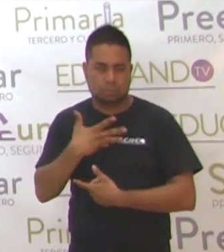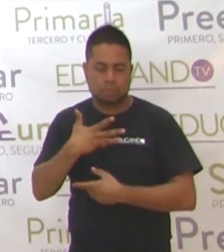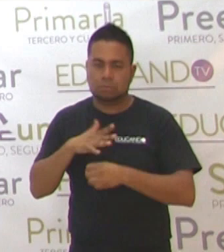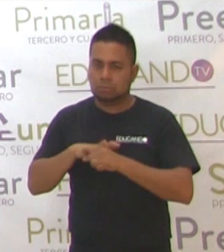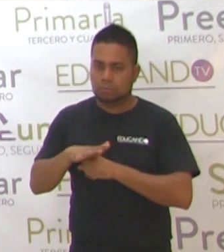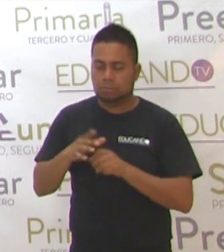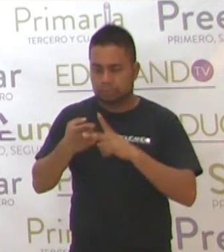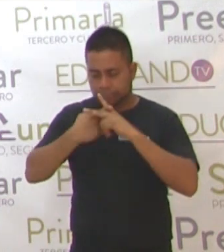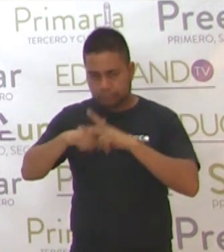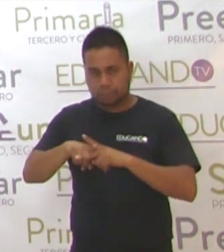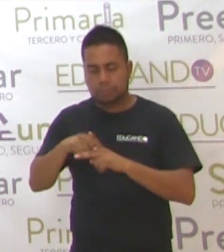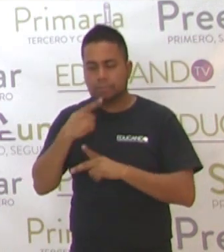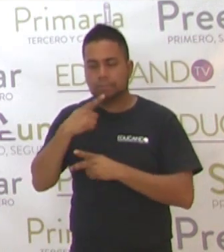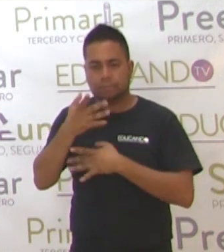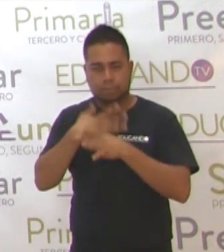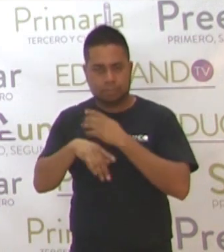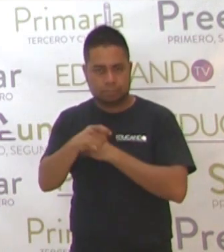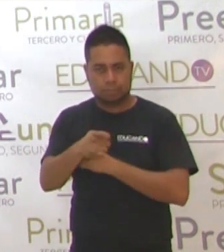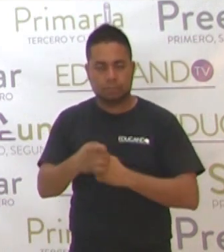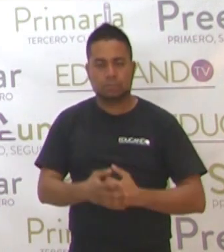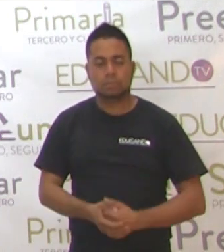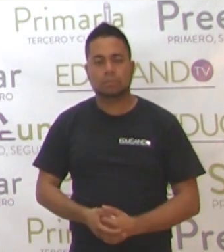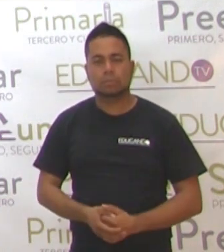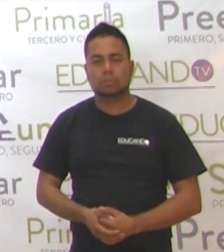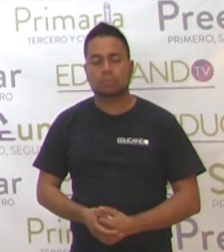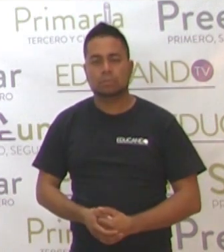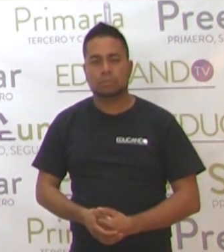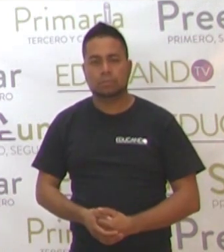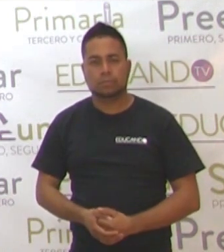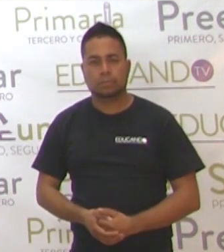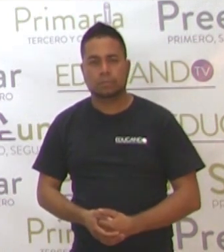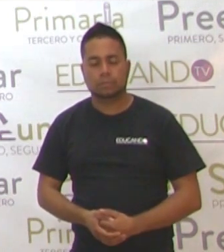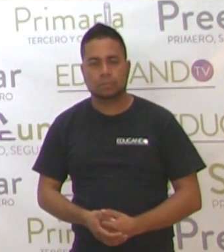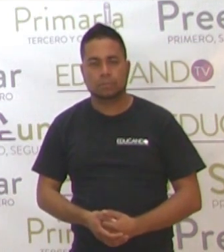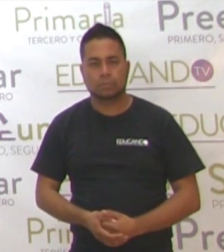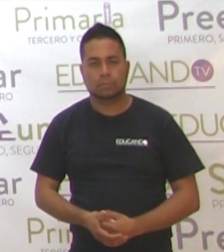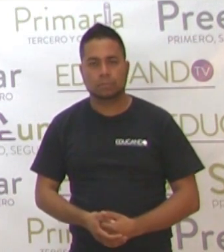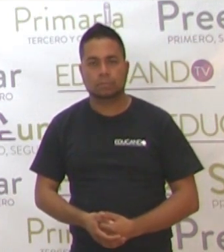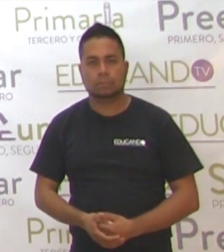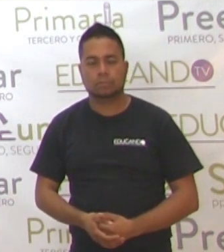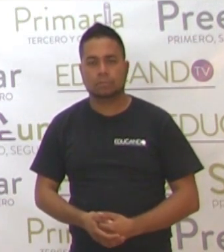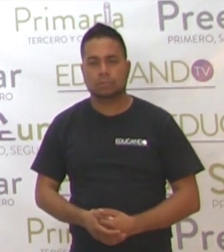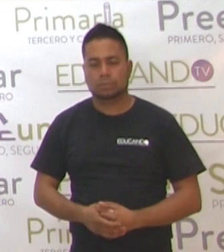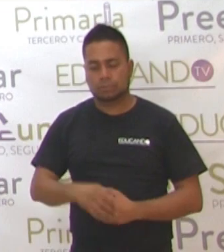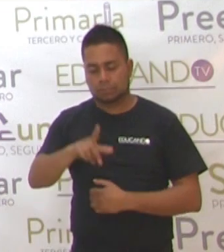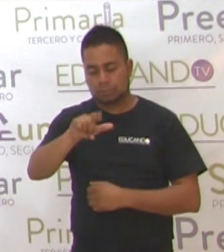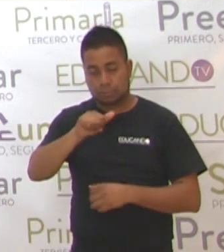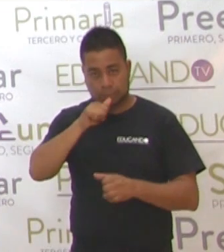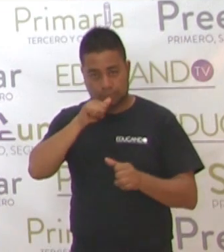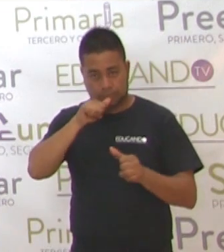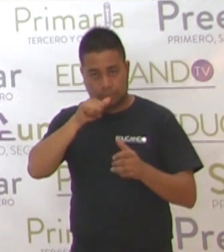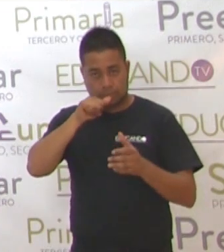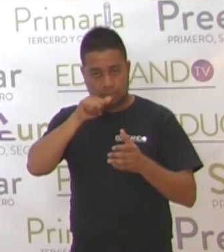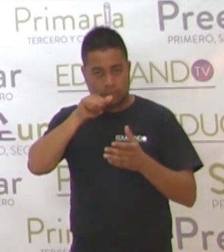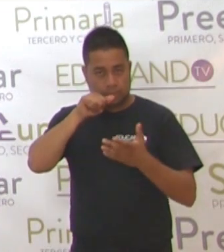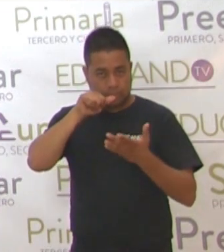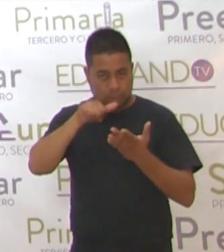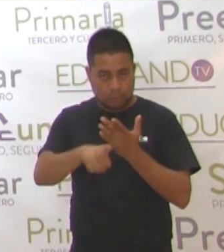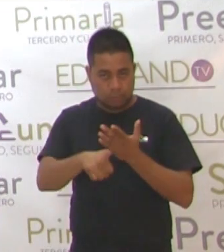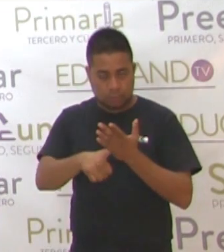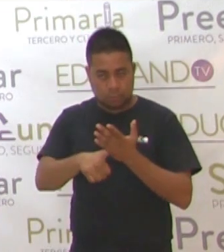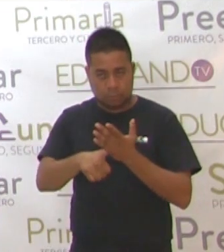iniciamos dice la carta está en la libreta de